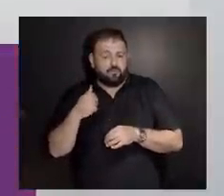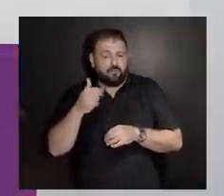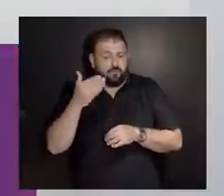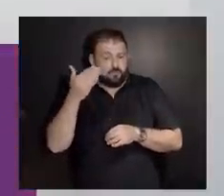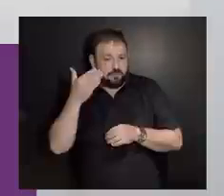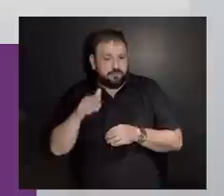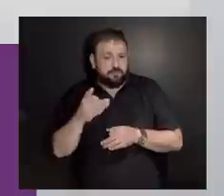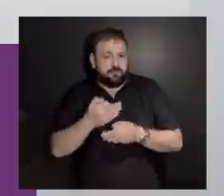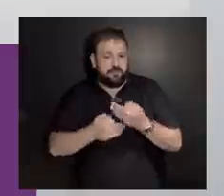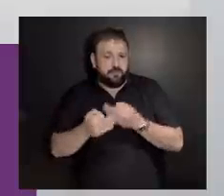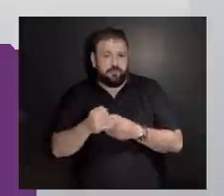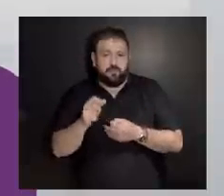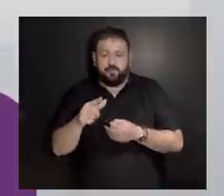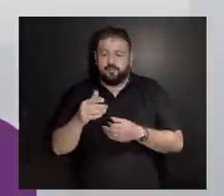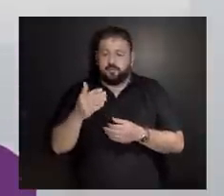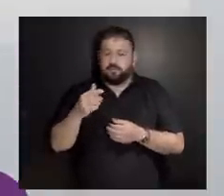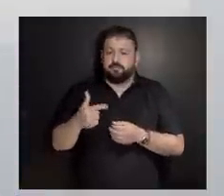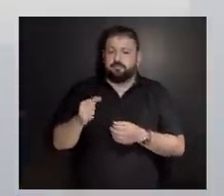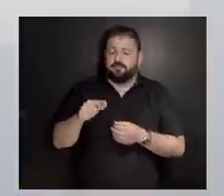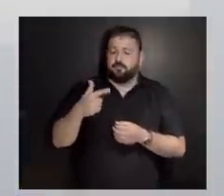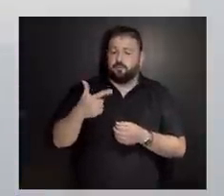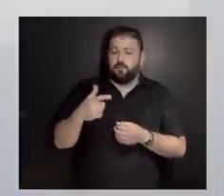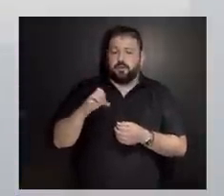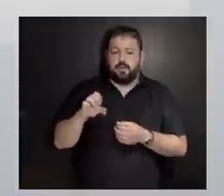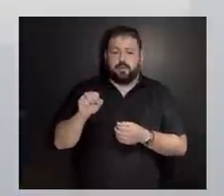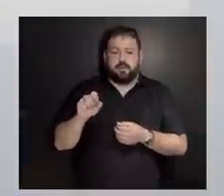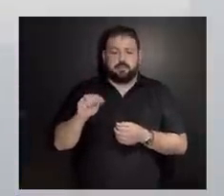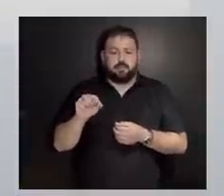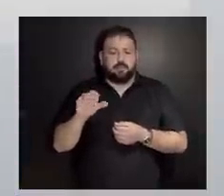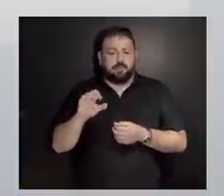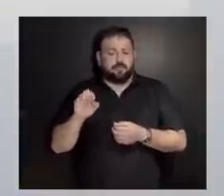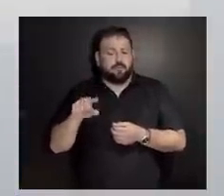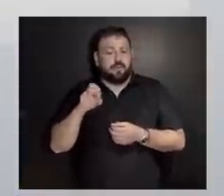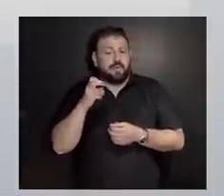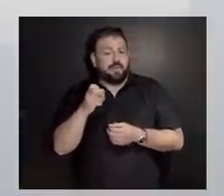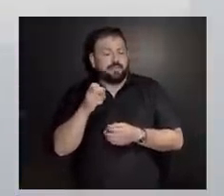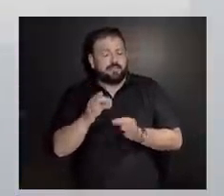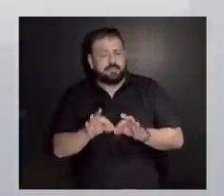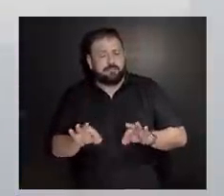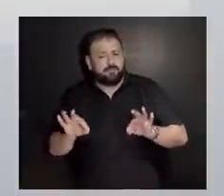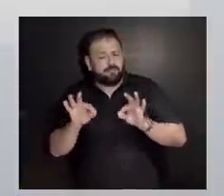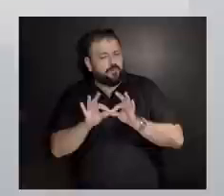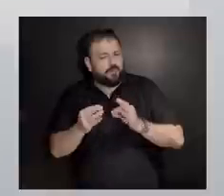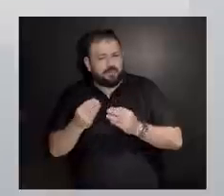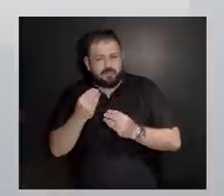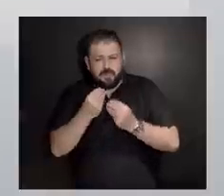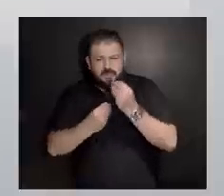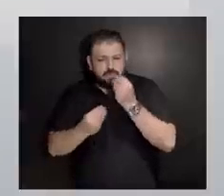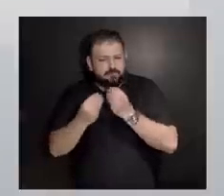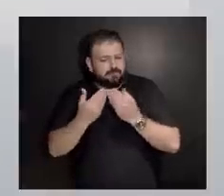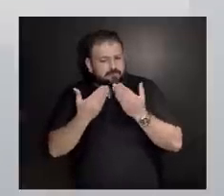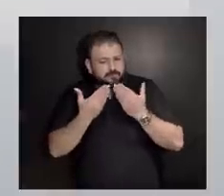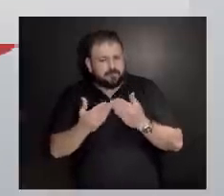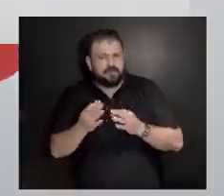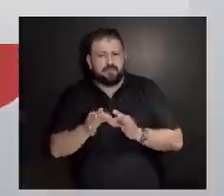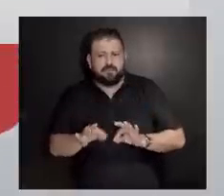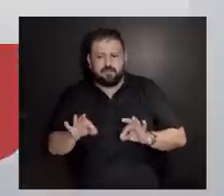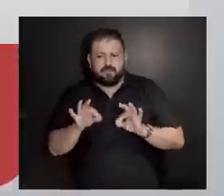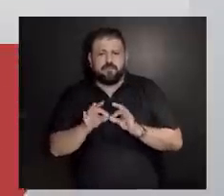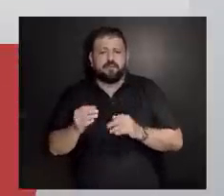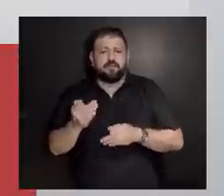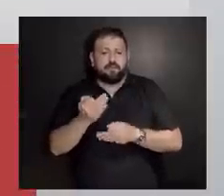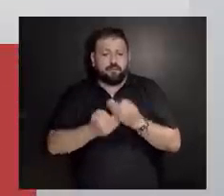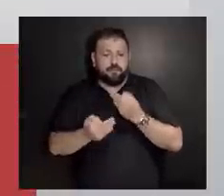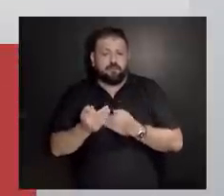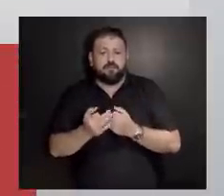etapa gestacional, sepamos que la alimentación es muy importante, no nada más porque obviamente todos los nutrientes que vamos a consumir pues van a